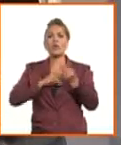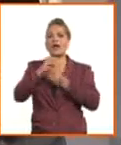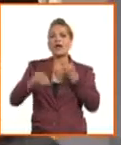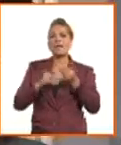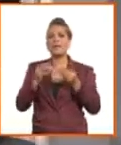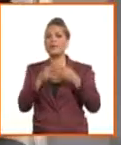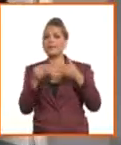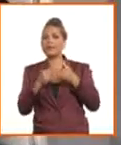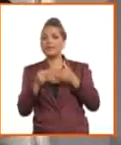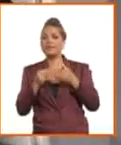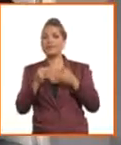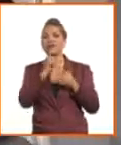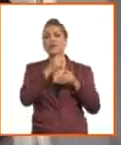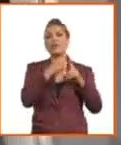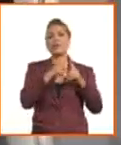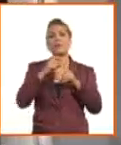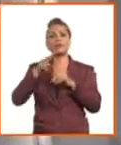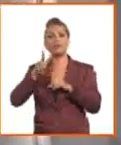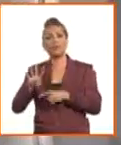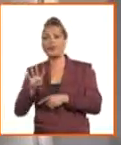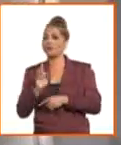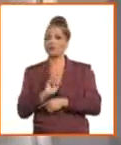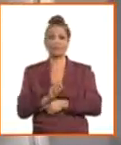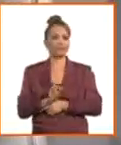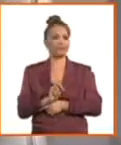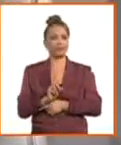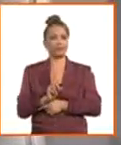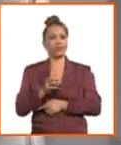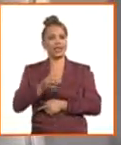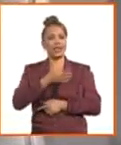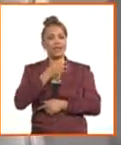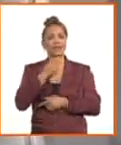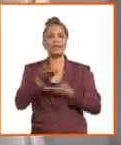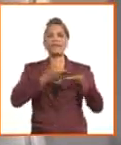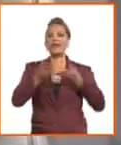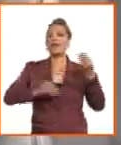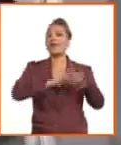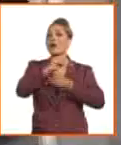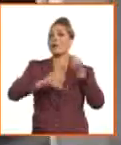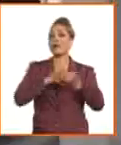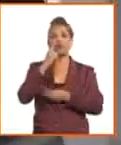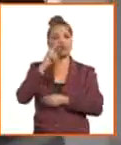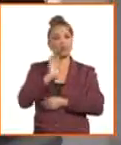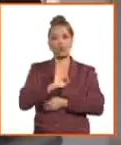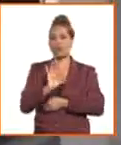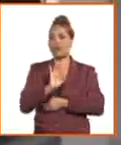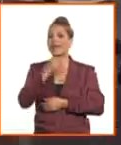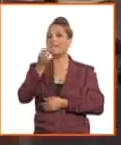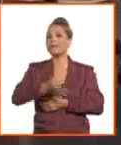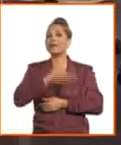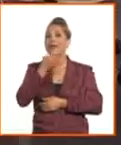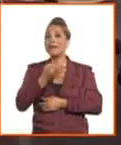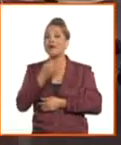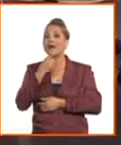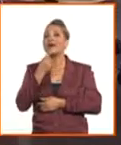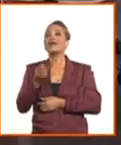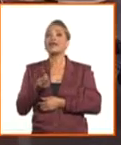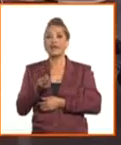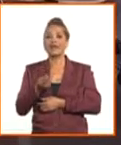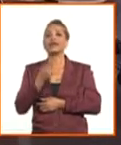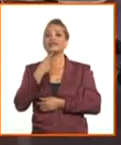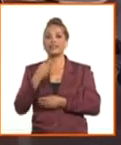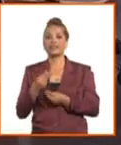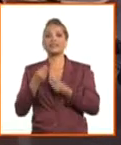de 24 y el del mercado. No nos referimos al mercado cambiario cuando hablamos de eso. Claro. Nos referimos era la asignación de divisas